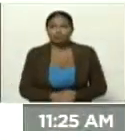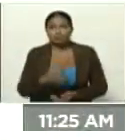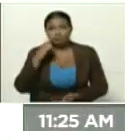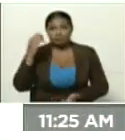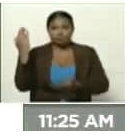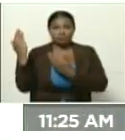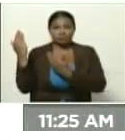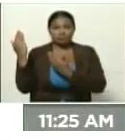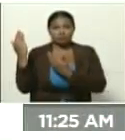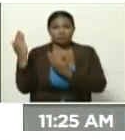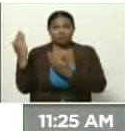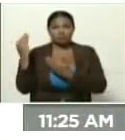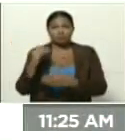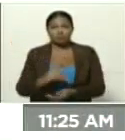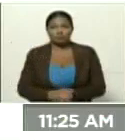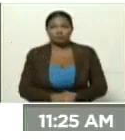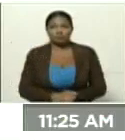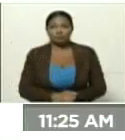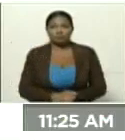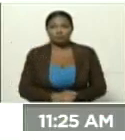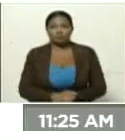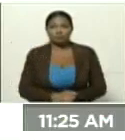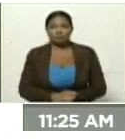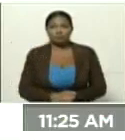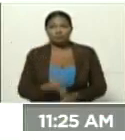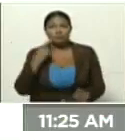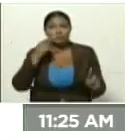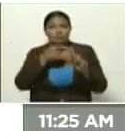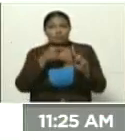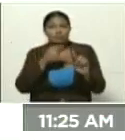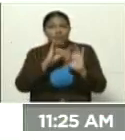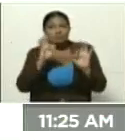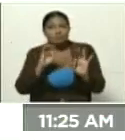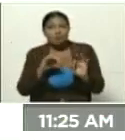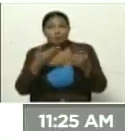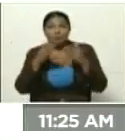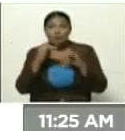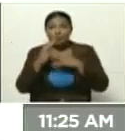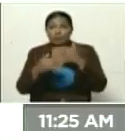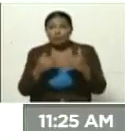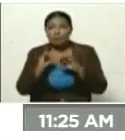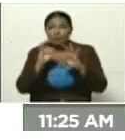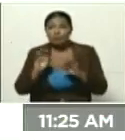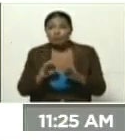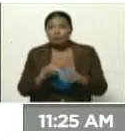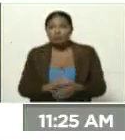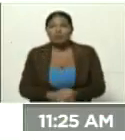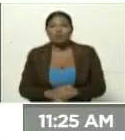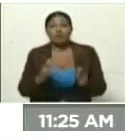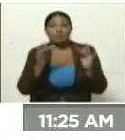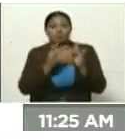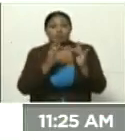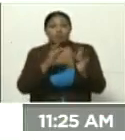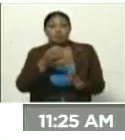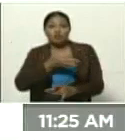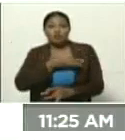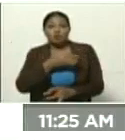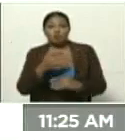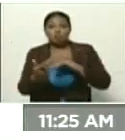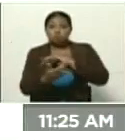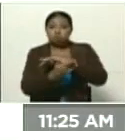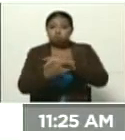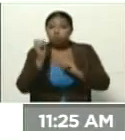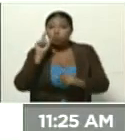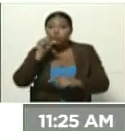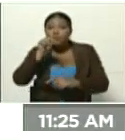la oreja, pele la oreja. Pele la oreja, abra la oreja. Ahí tiene mensaje que ha publicado el primer mandatario nacional a través de su cuenta en la red social Twitter. Presten mucha